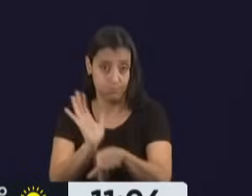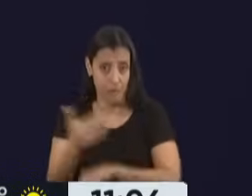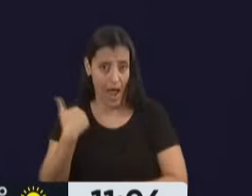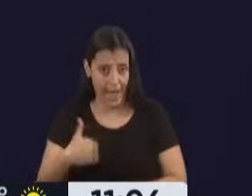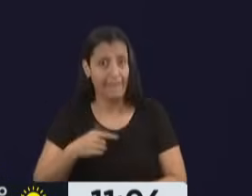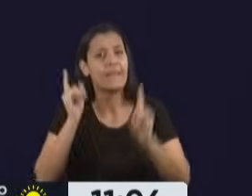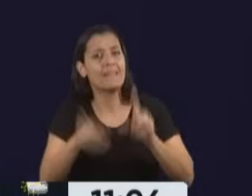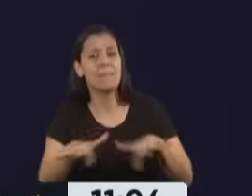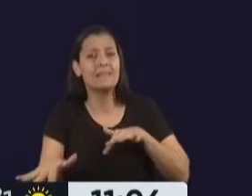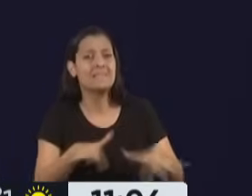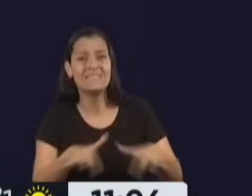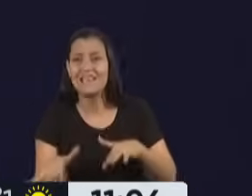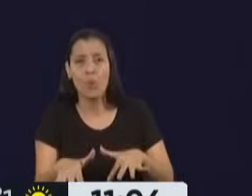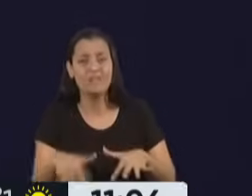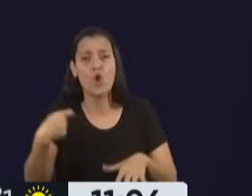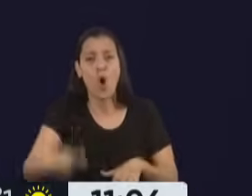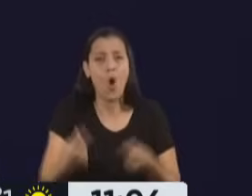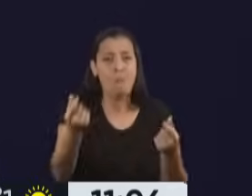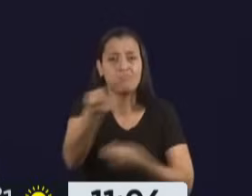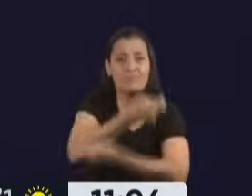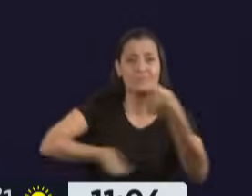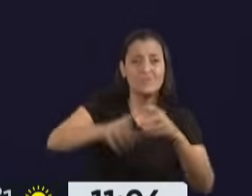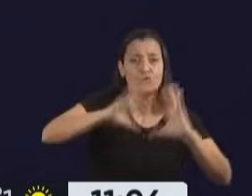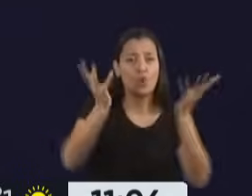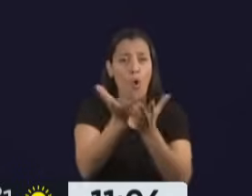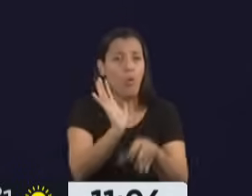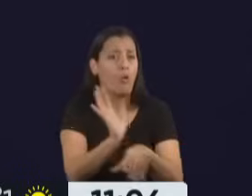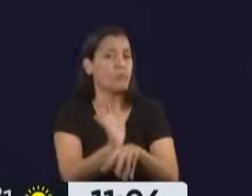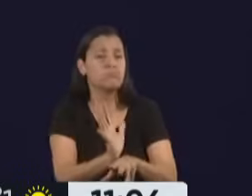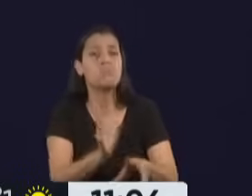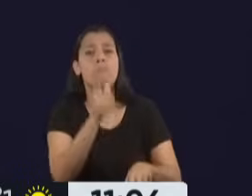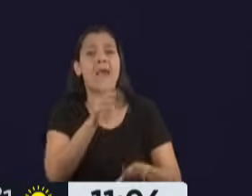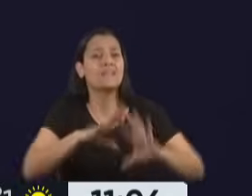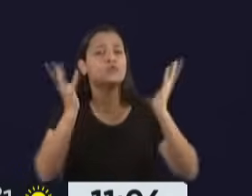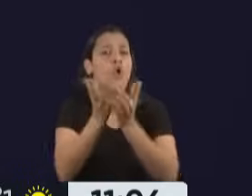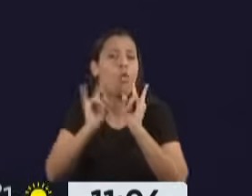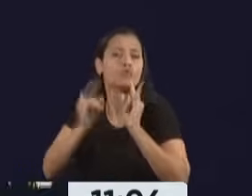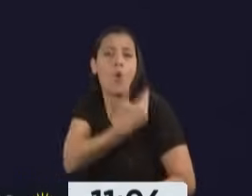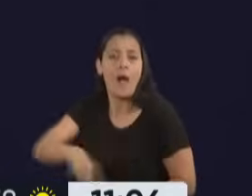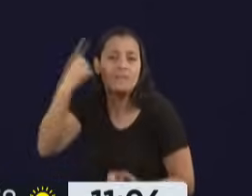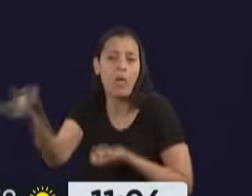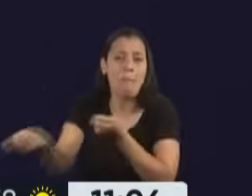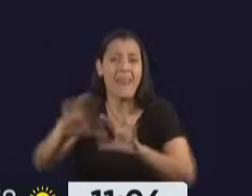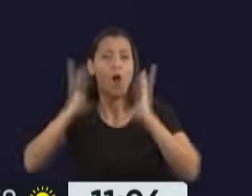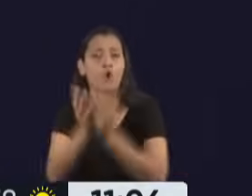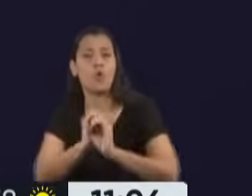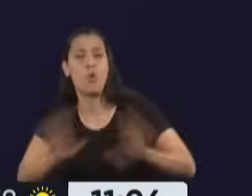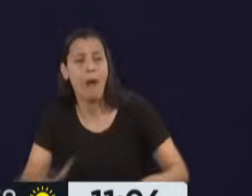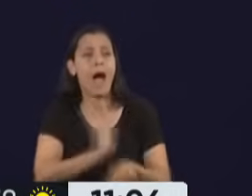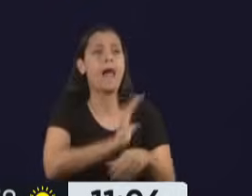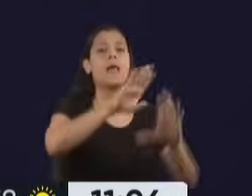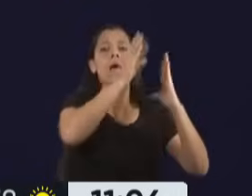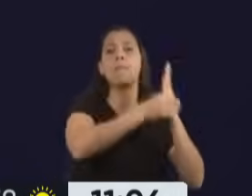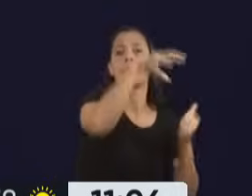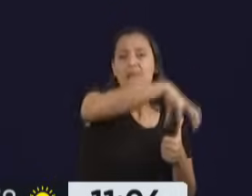y un Estado elefanciático, como lo hemos descrito, que quería hacerlo todo lo hacía mal, atiborrado de ministerios,